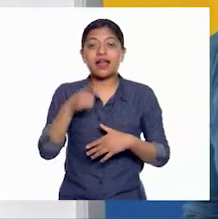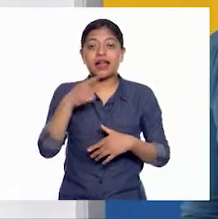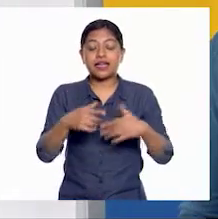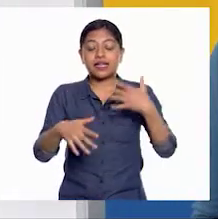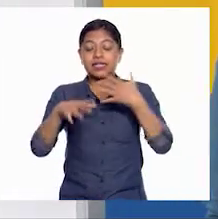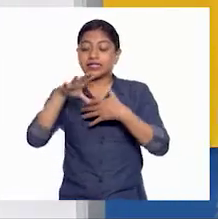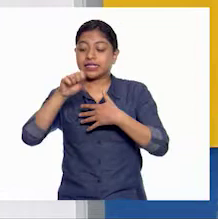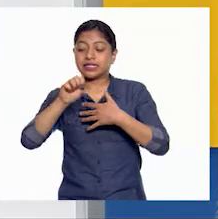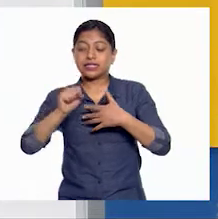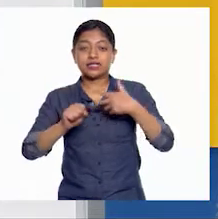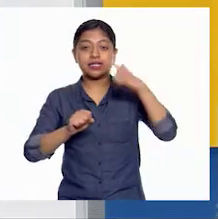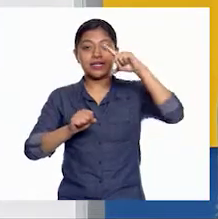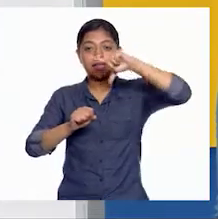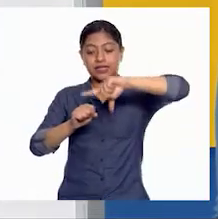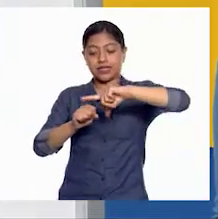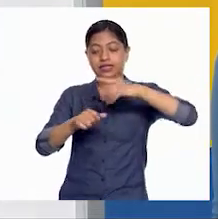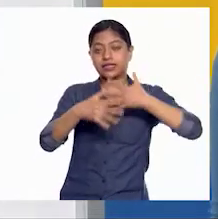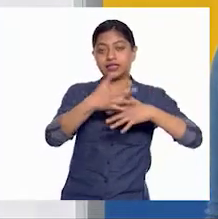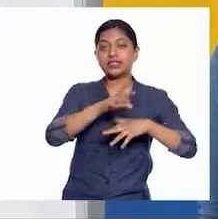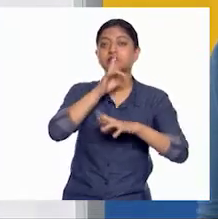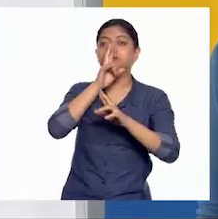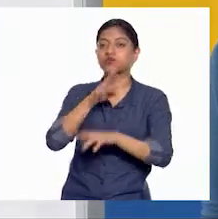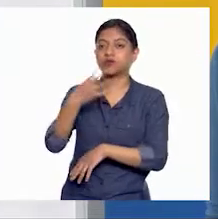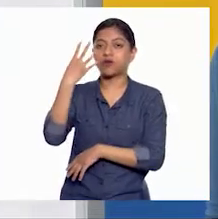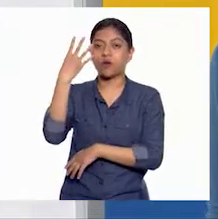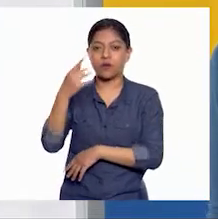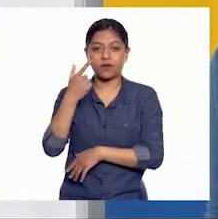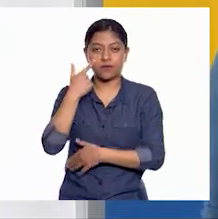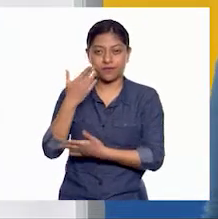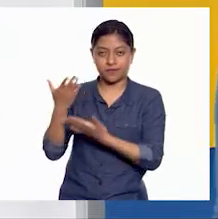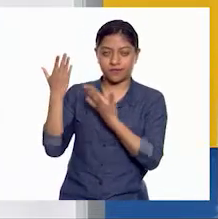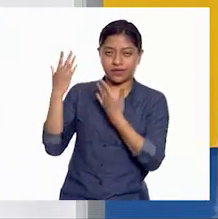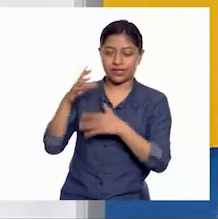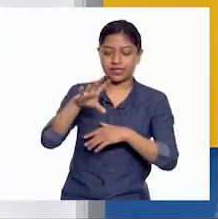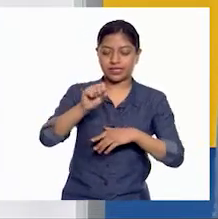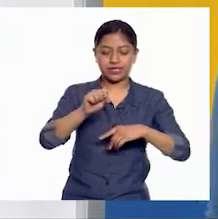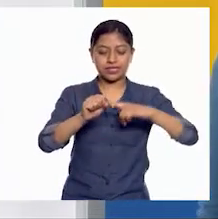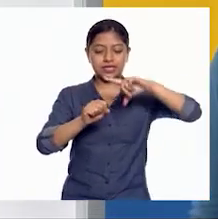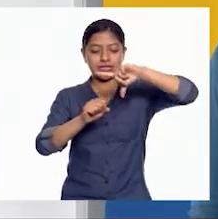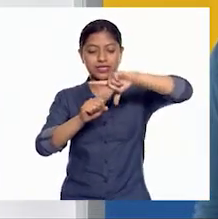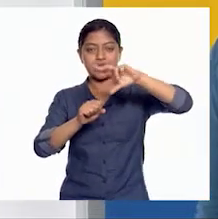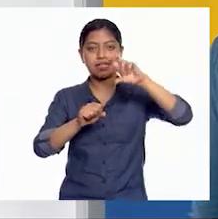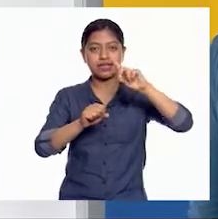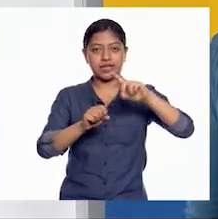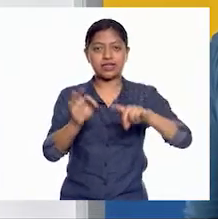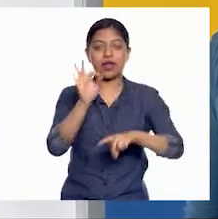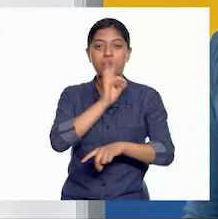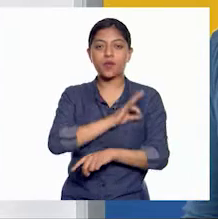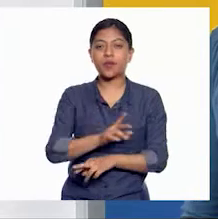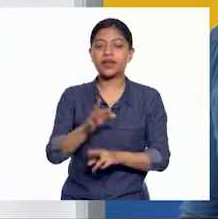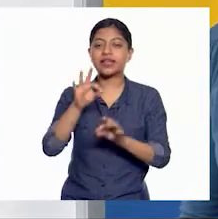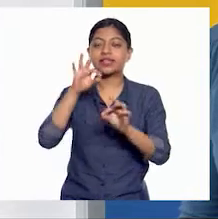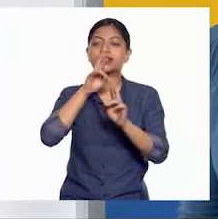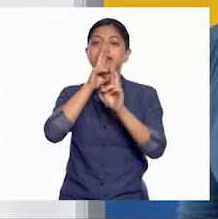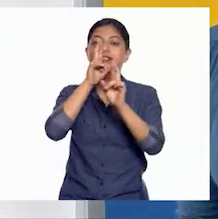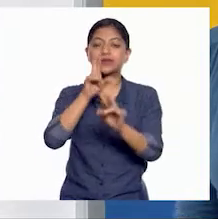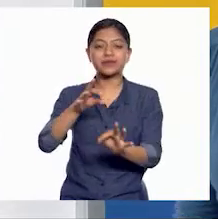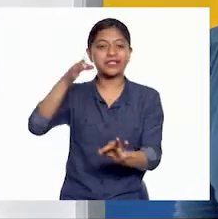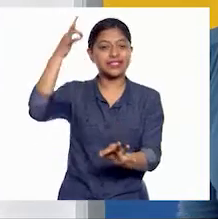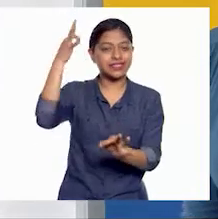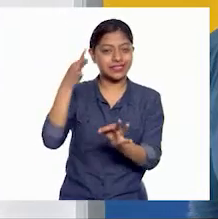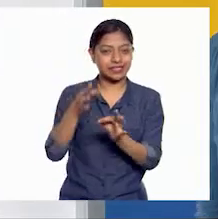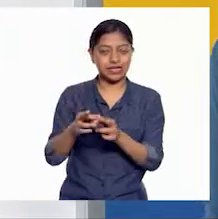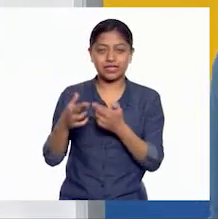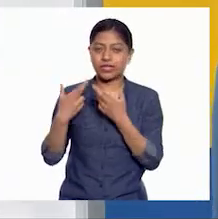da. Como pueden ver, el 30 es divisor de 60, ya que lo divide en dos partes